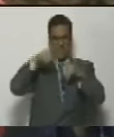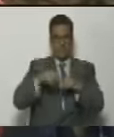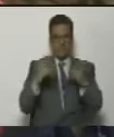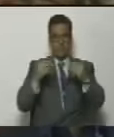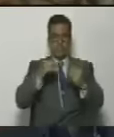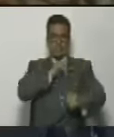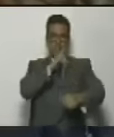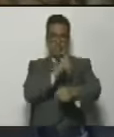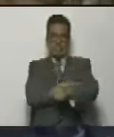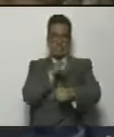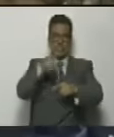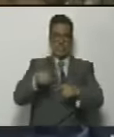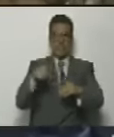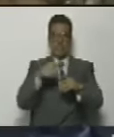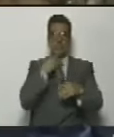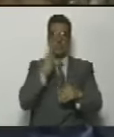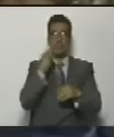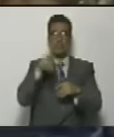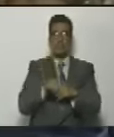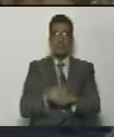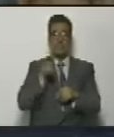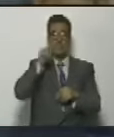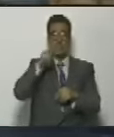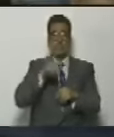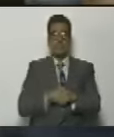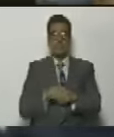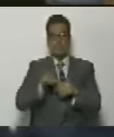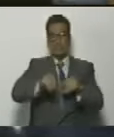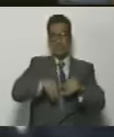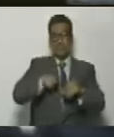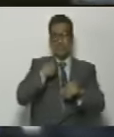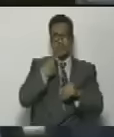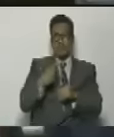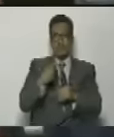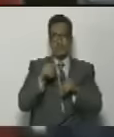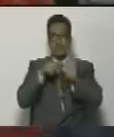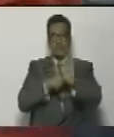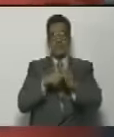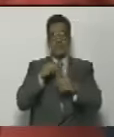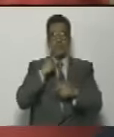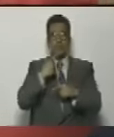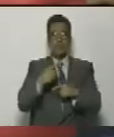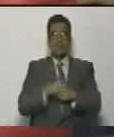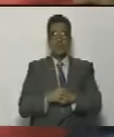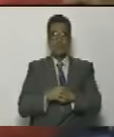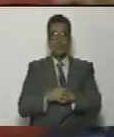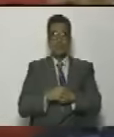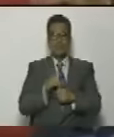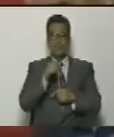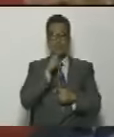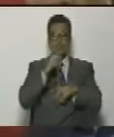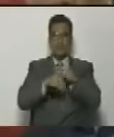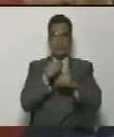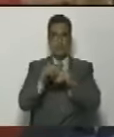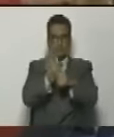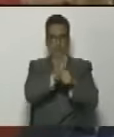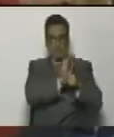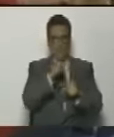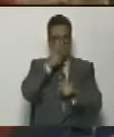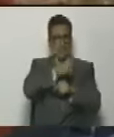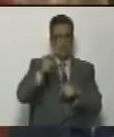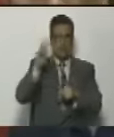mucha fuerza, a ese Chávez joven. Pero asimismo no podemos dejar de mencionar a quien ha sido el protector del